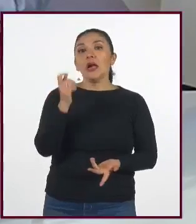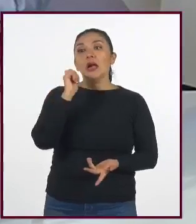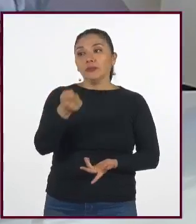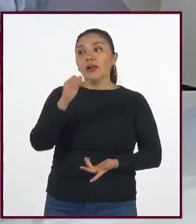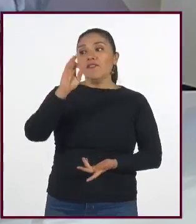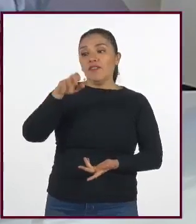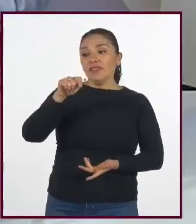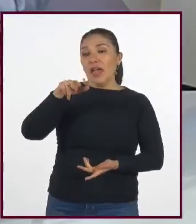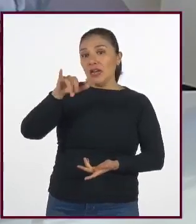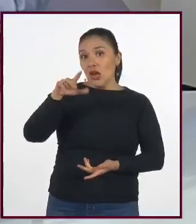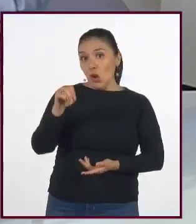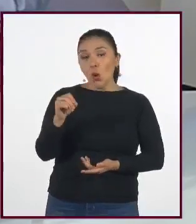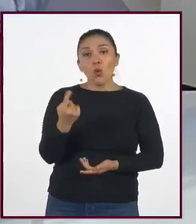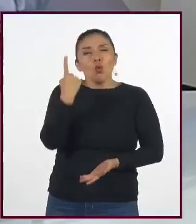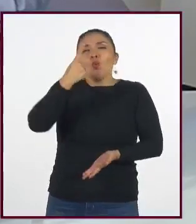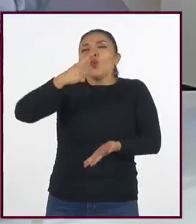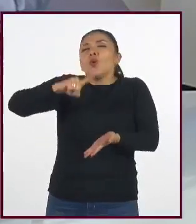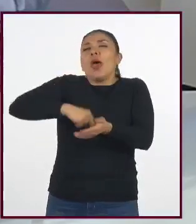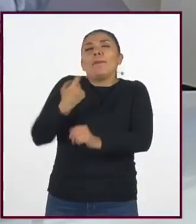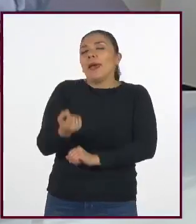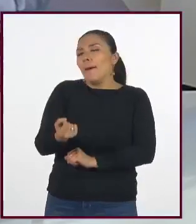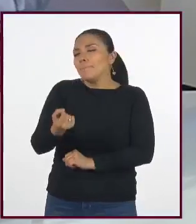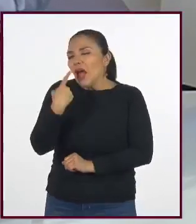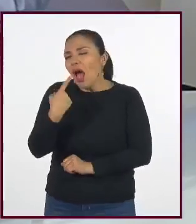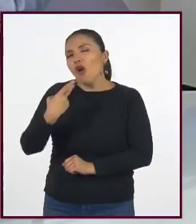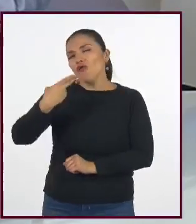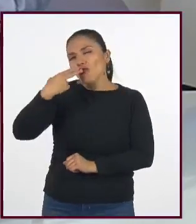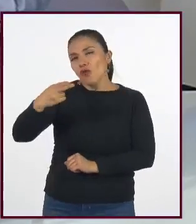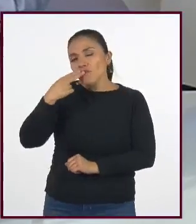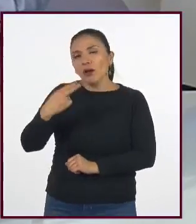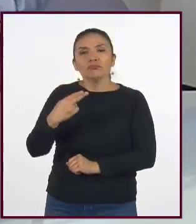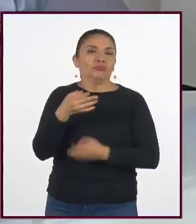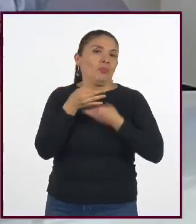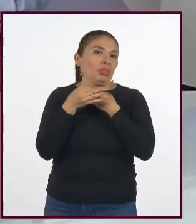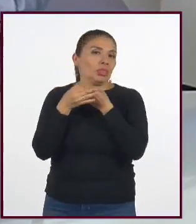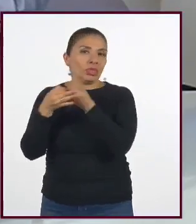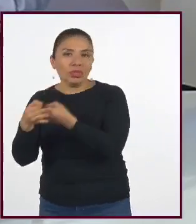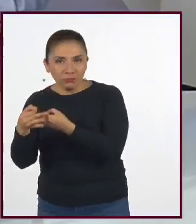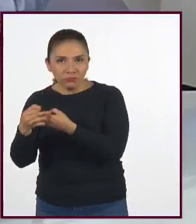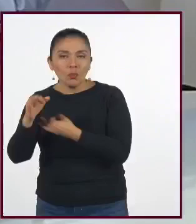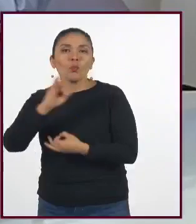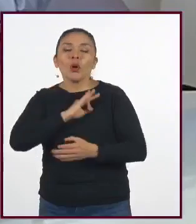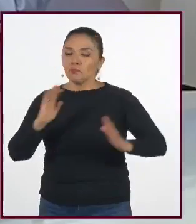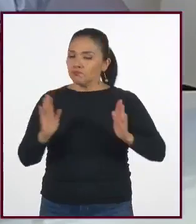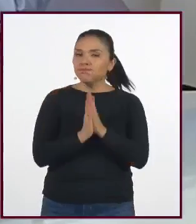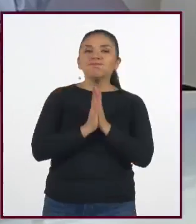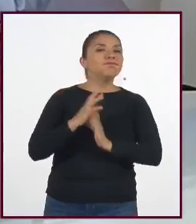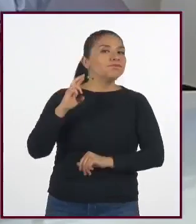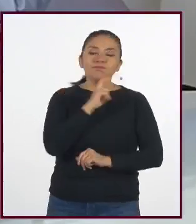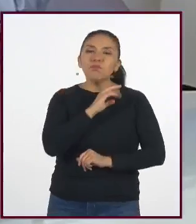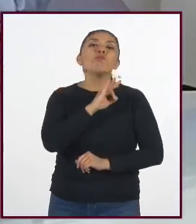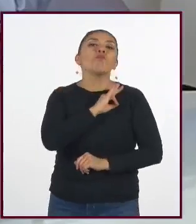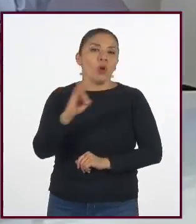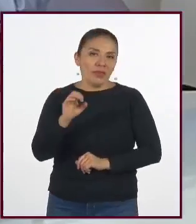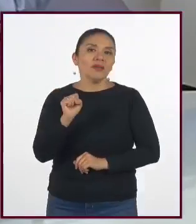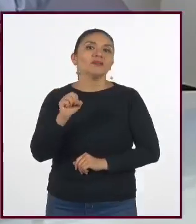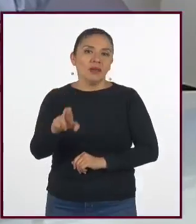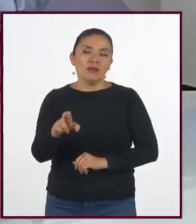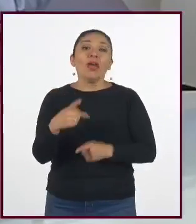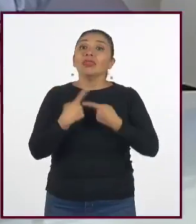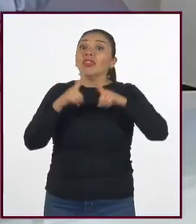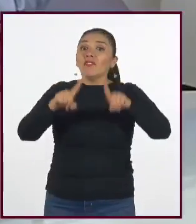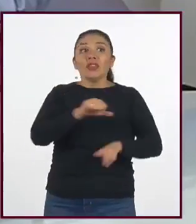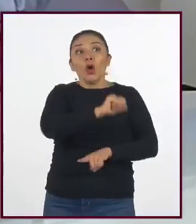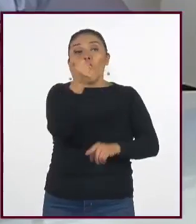la primera puede causar que te enganches, ¿no? O que te puede causar una muerte súbita. Muy diferente a otro tipo de sustancias.